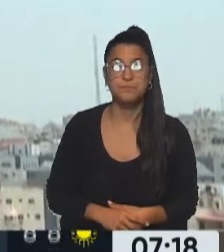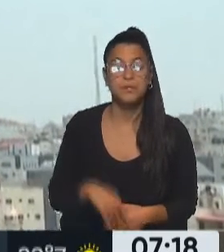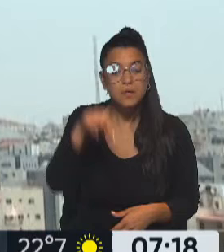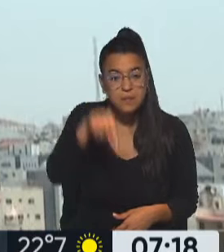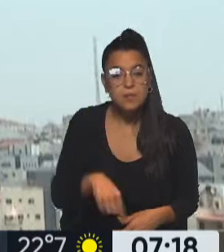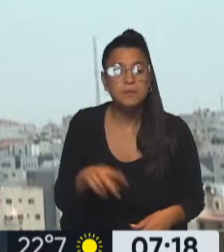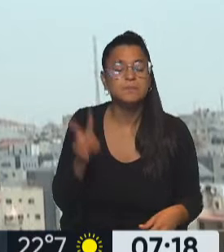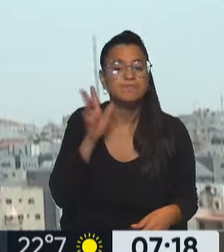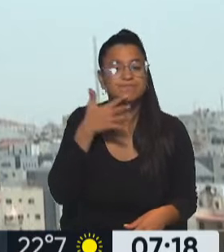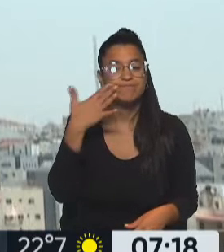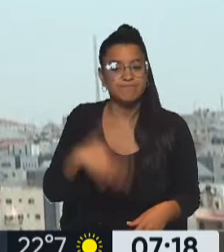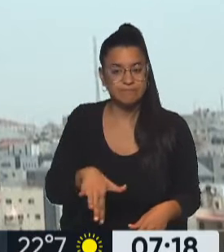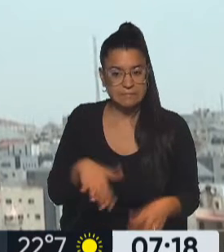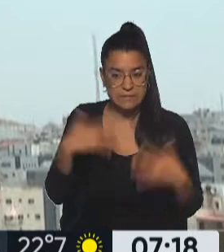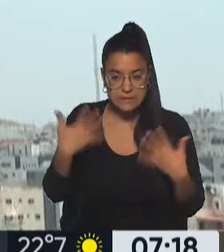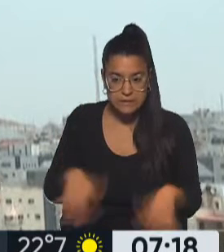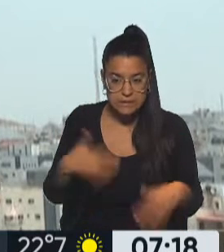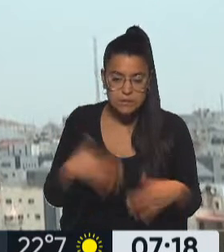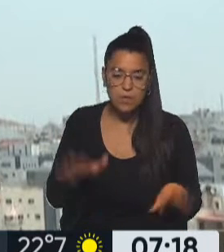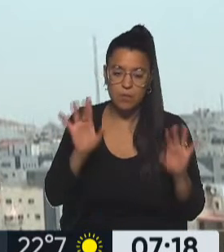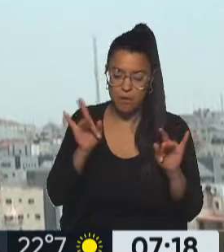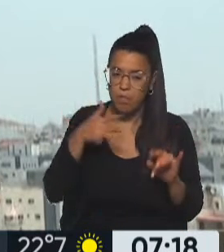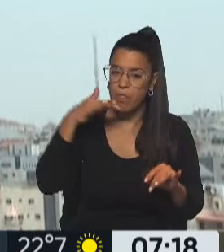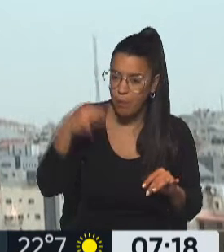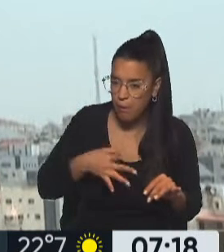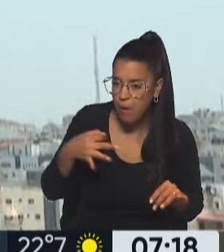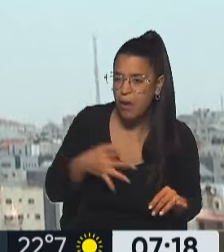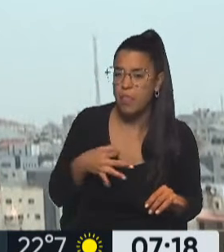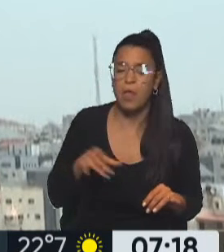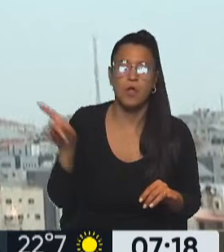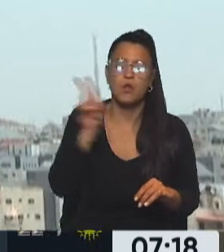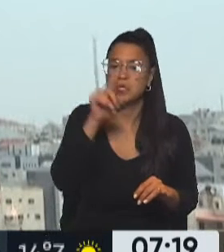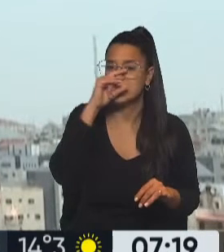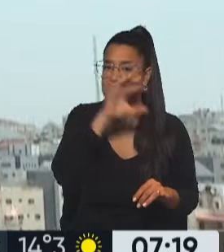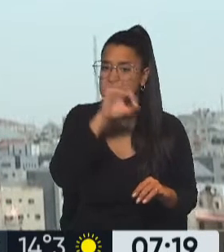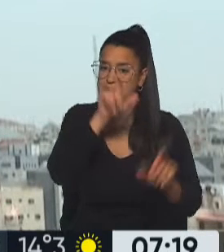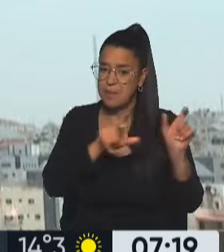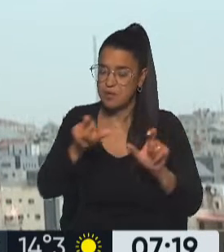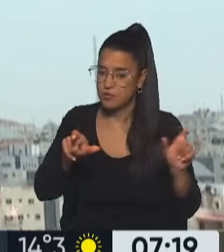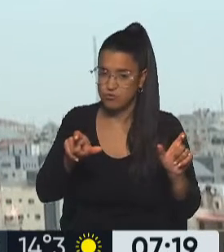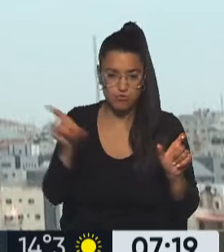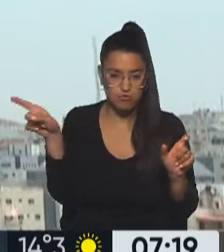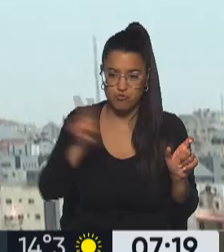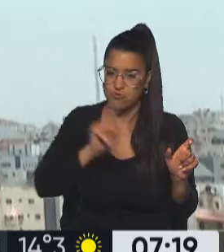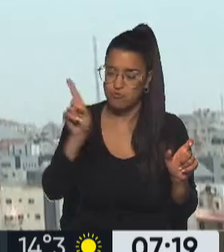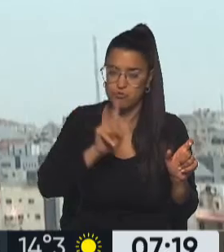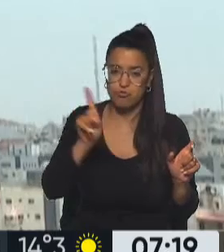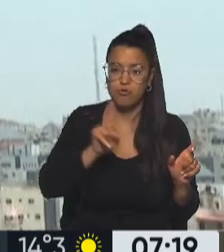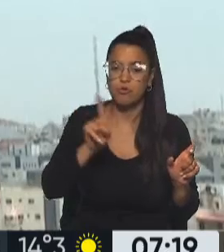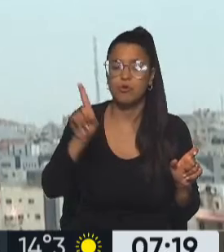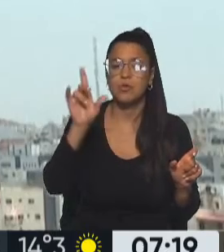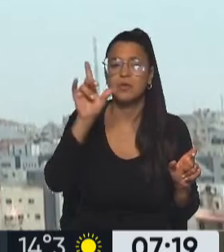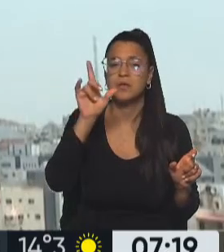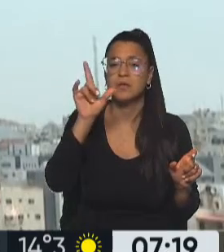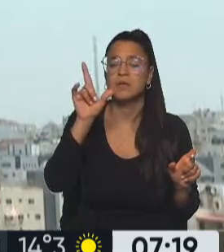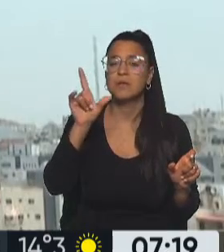empieza a comprender la dimensión, el hecho que no son 700 personas, sino son 700